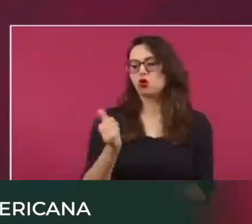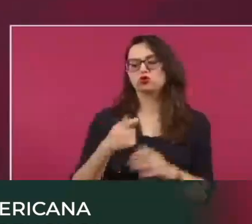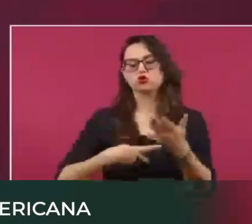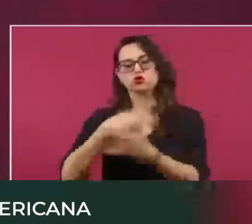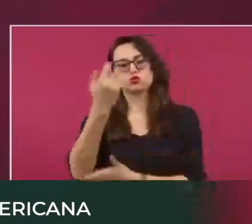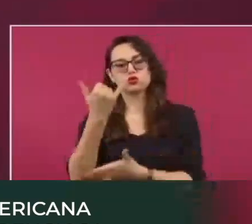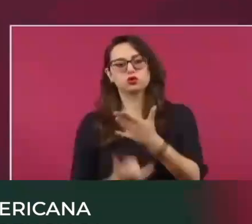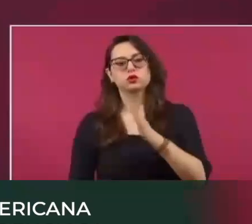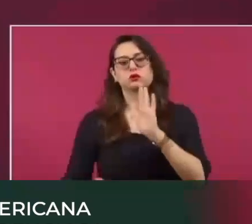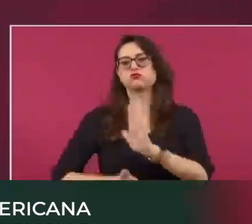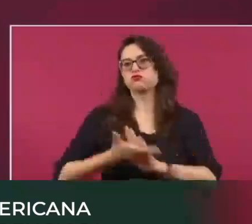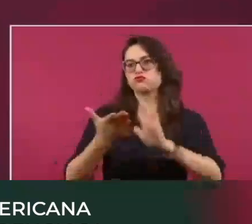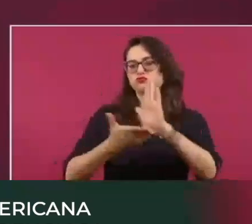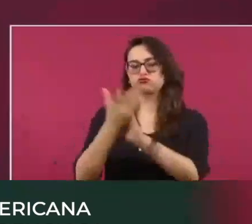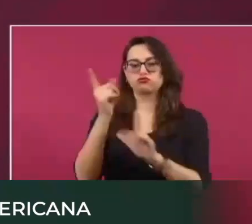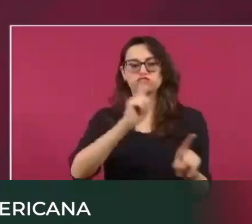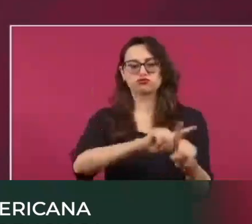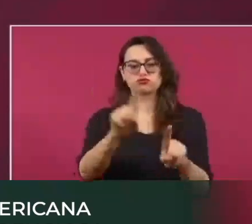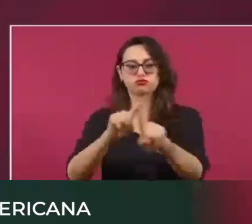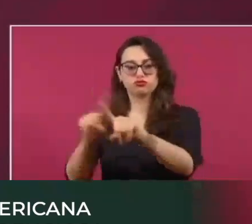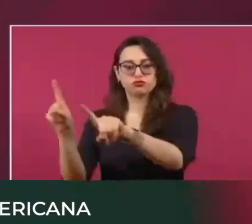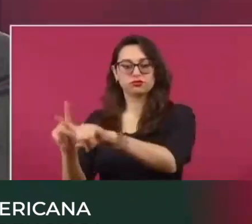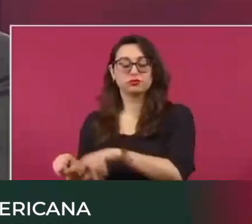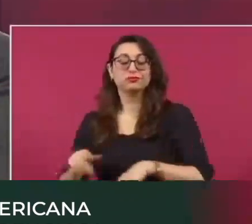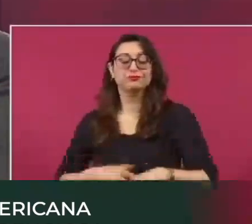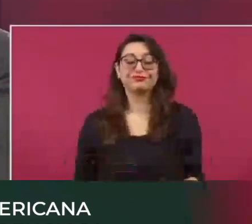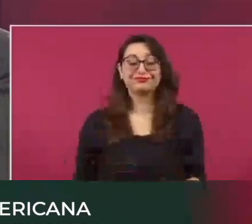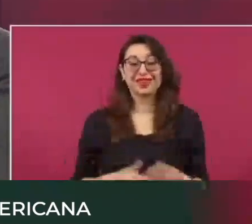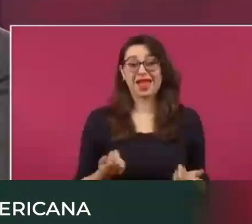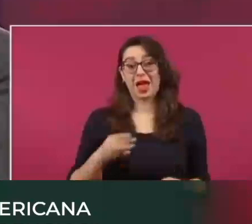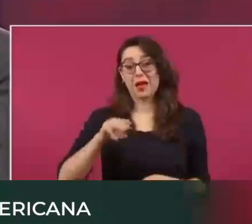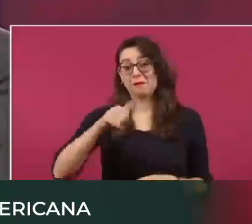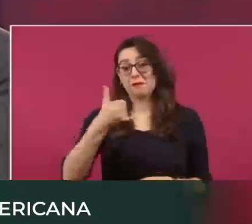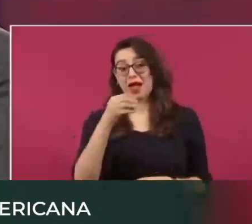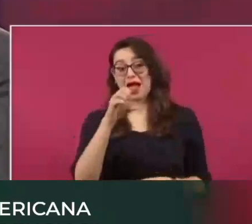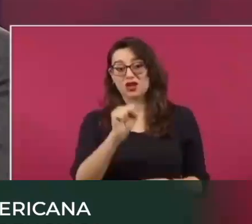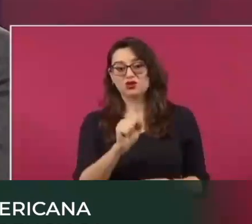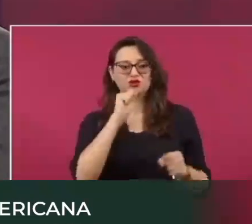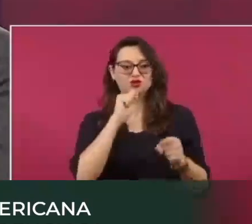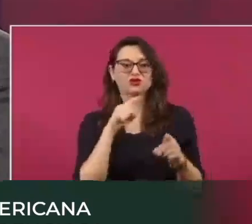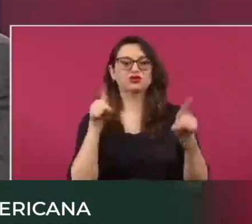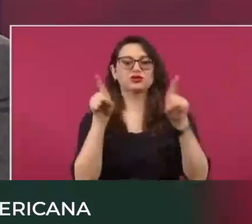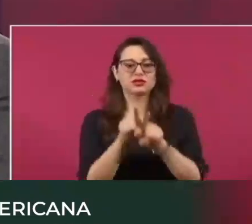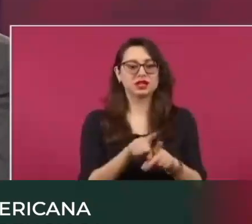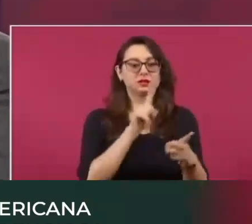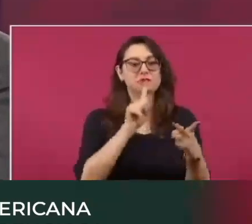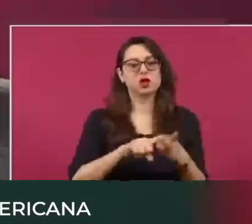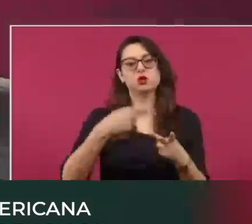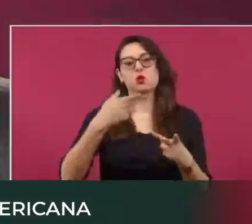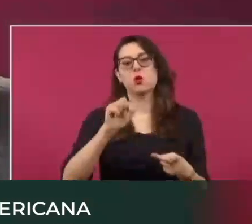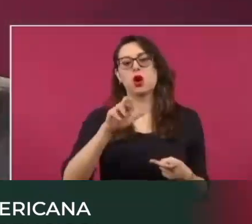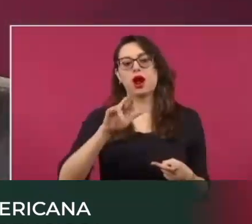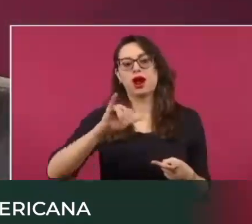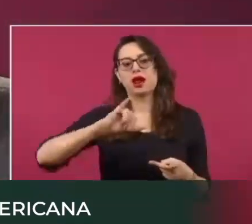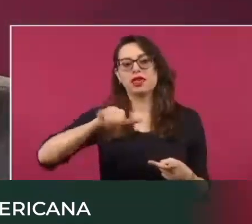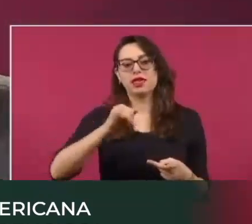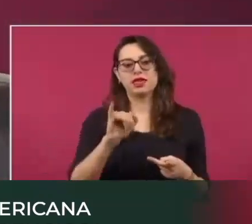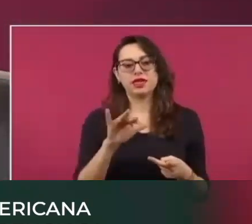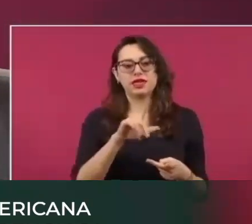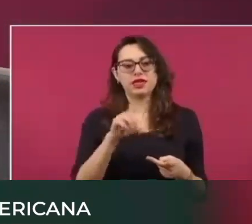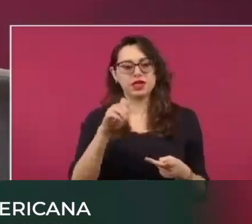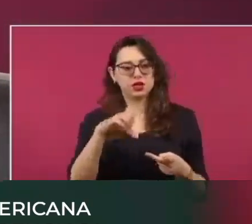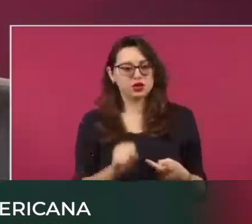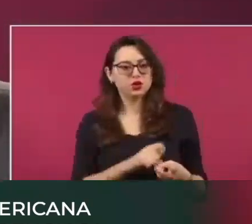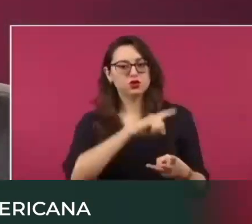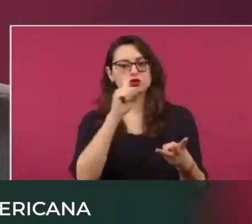Corte Interamericana de Derechos Humanos por el caso Rosendo Radilla, líder social de Guerrero, desaparecido